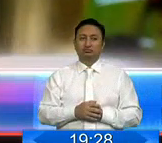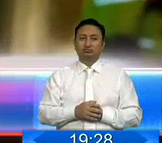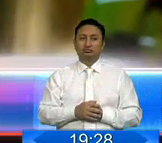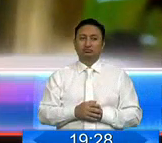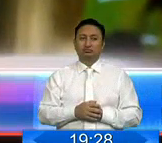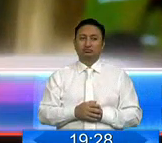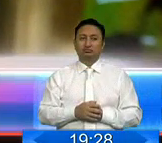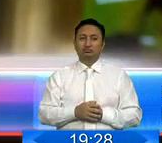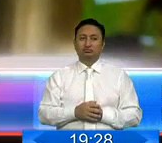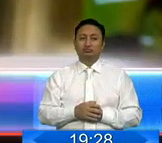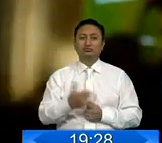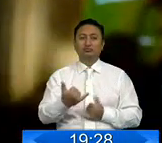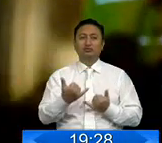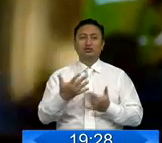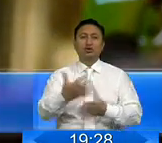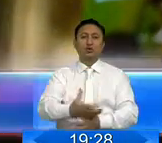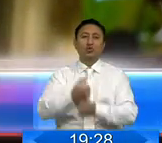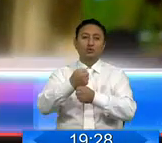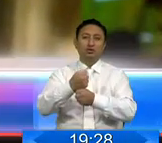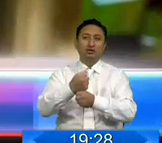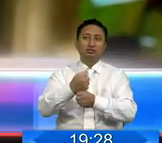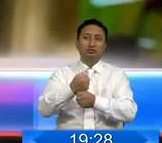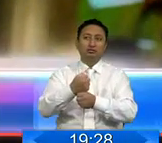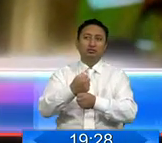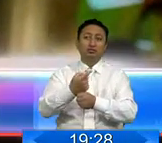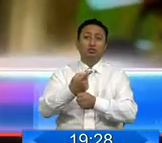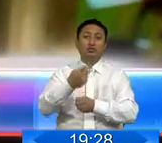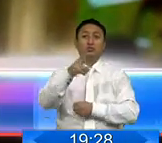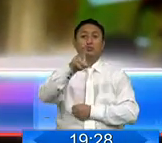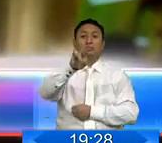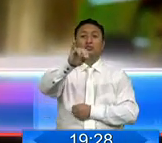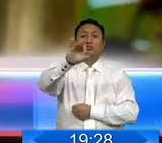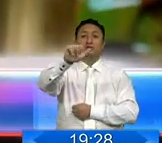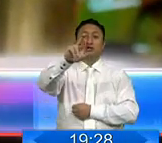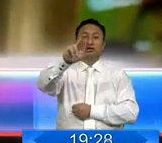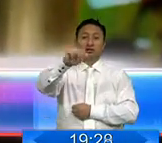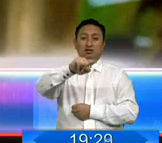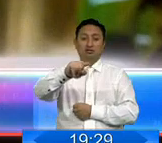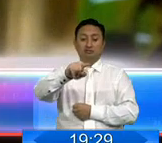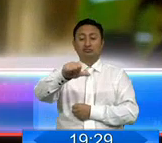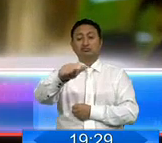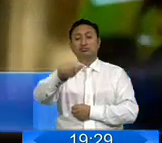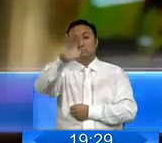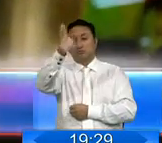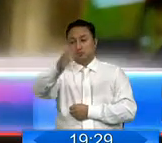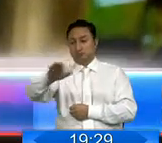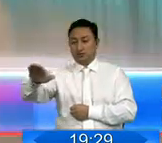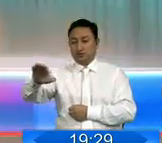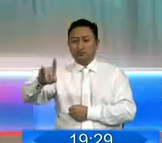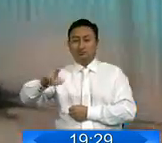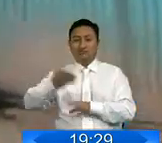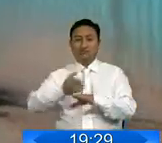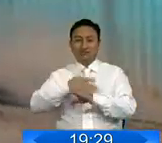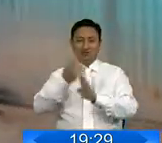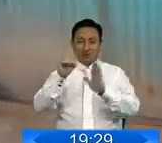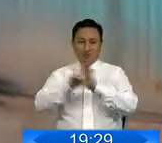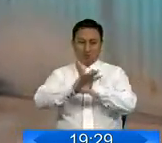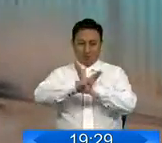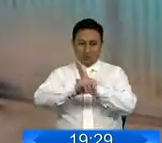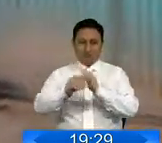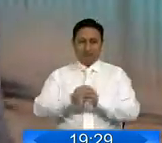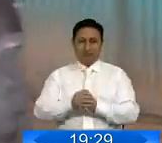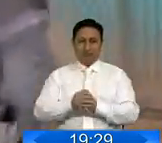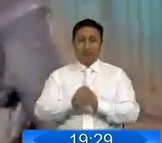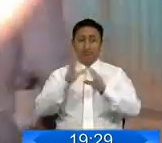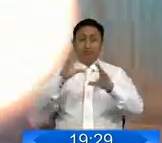logrado recuperar un gran Vitara concho de vino reportado como robado y una camioneta también reportada como robado. Noche y madrugada de